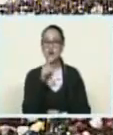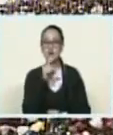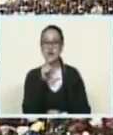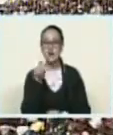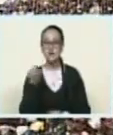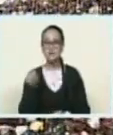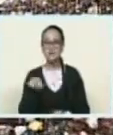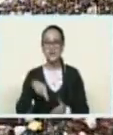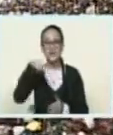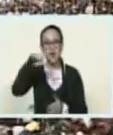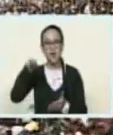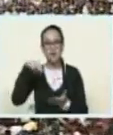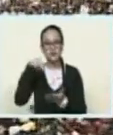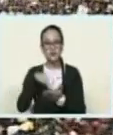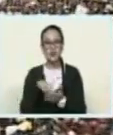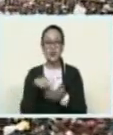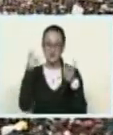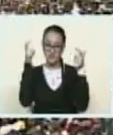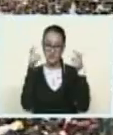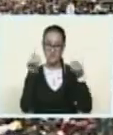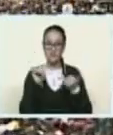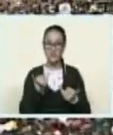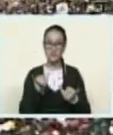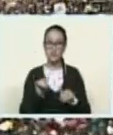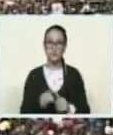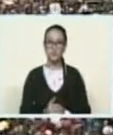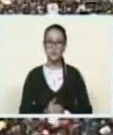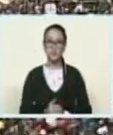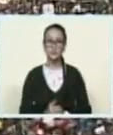Supremo y Eterno, Hugo Chávez Frías.